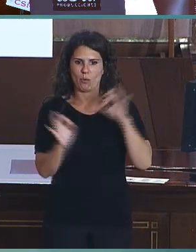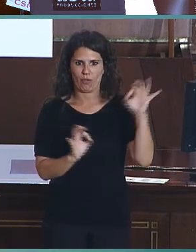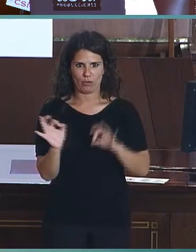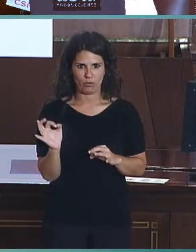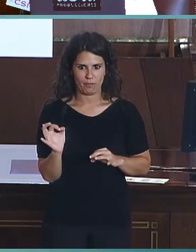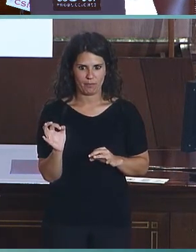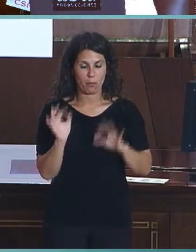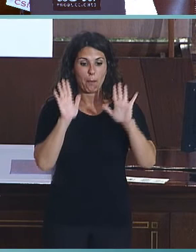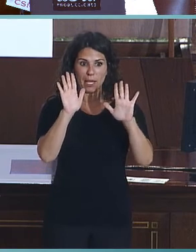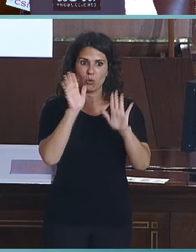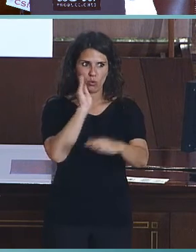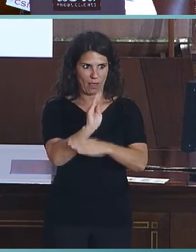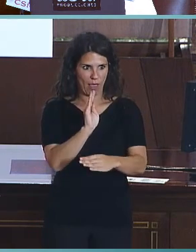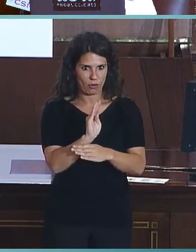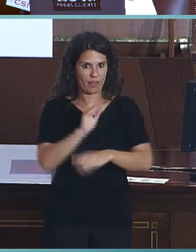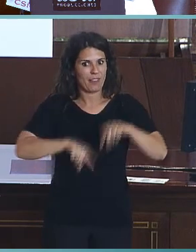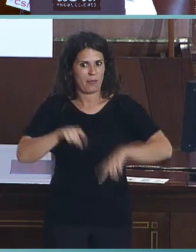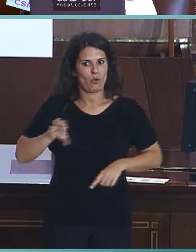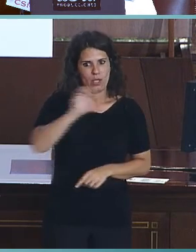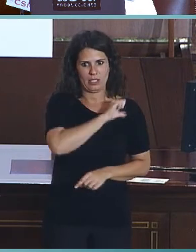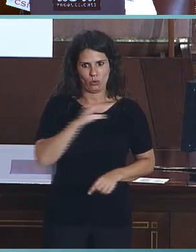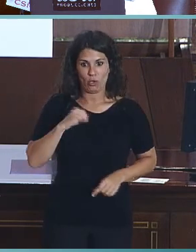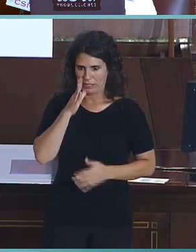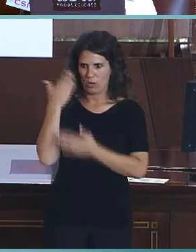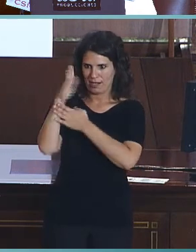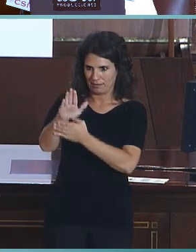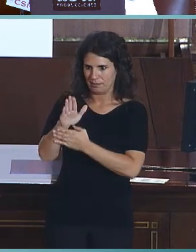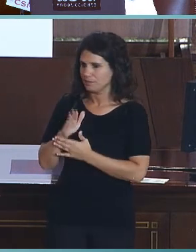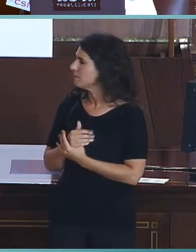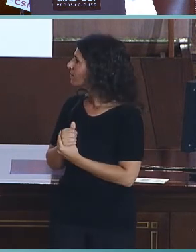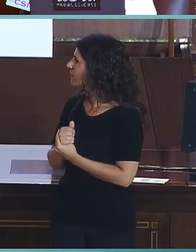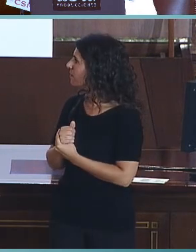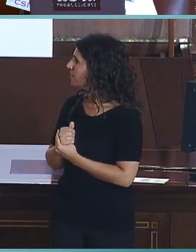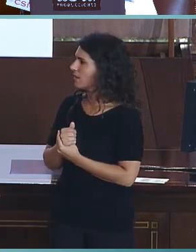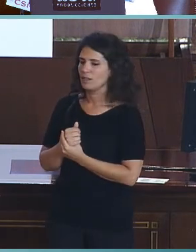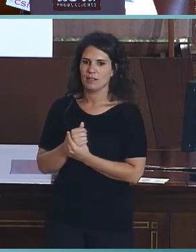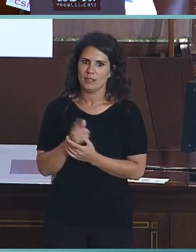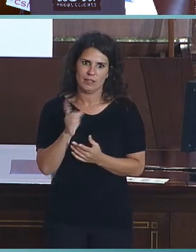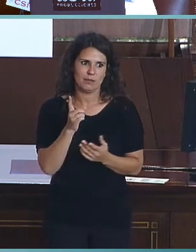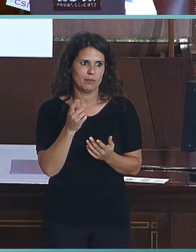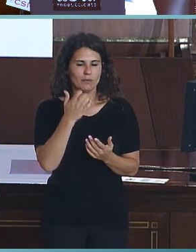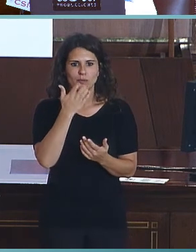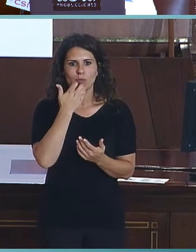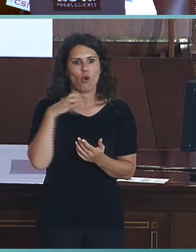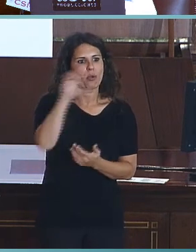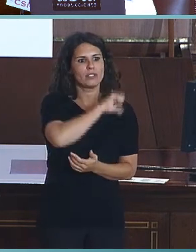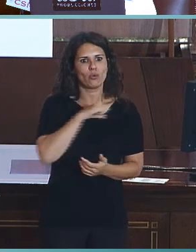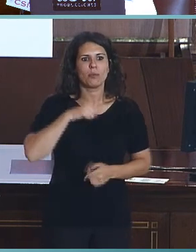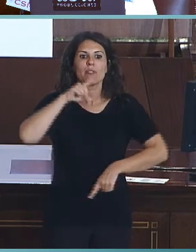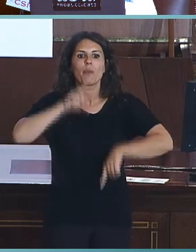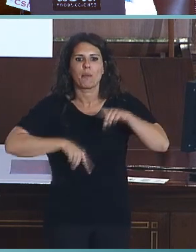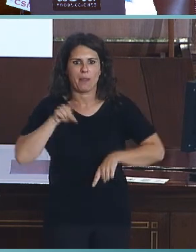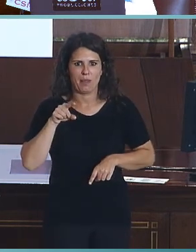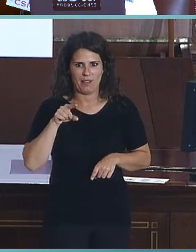hay que matizarlo por comunidades autónomas, como voy a mostraros a continuación. No es igual en unas comunidades autónomas que en